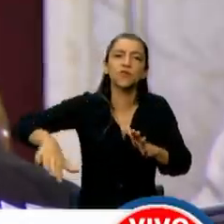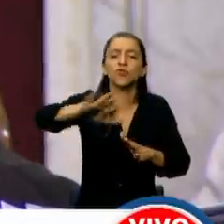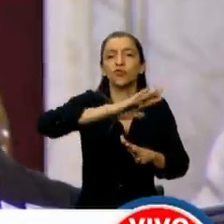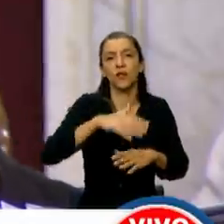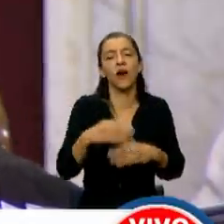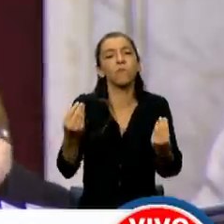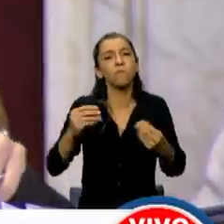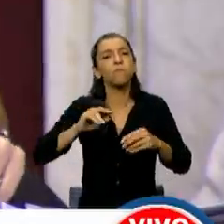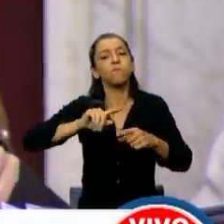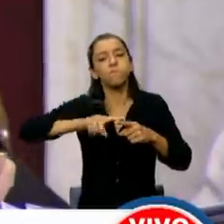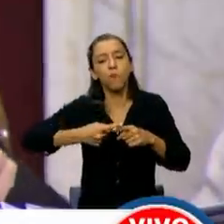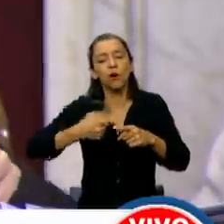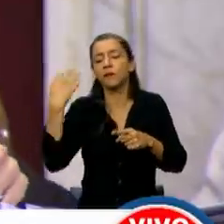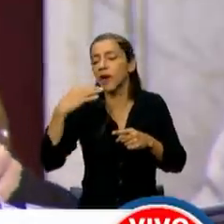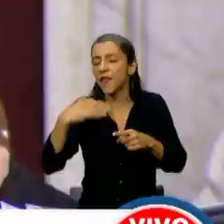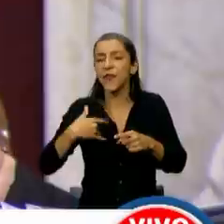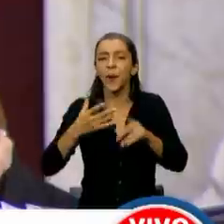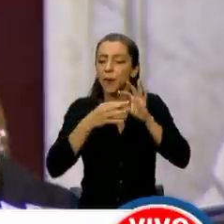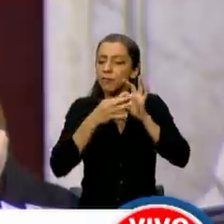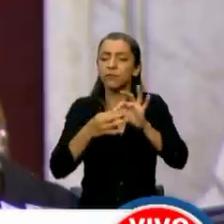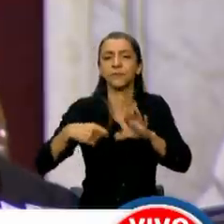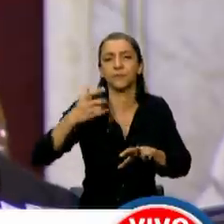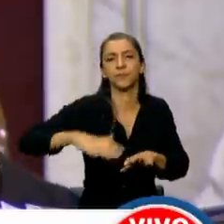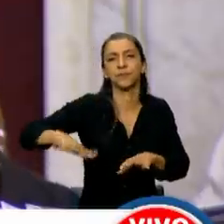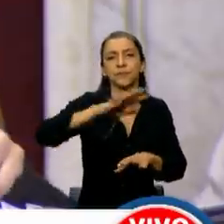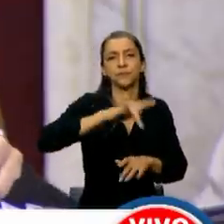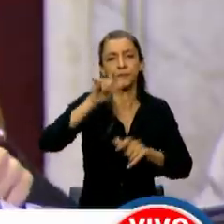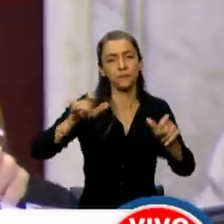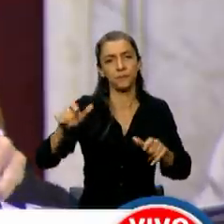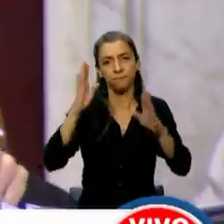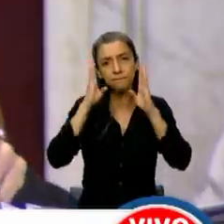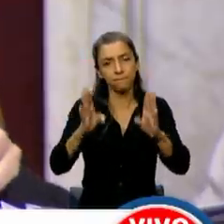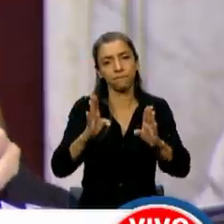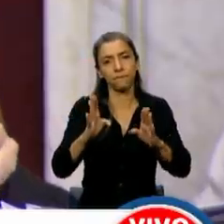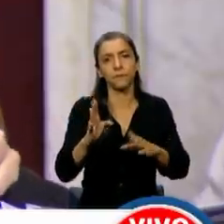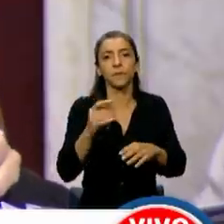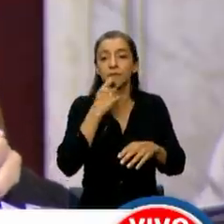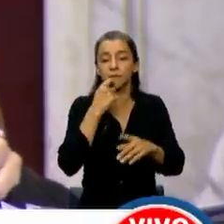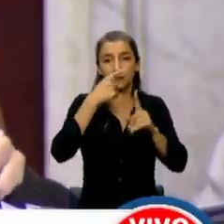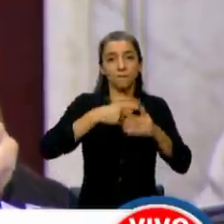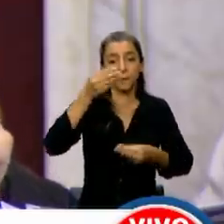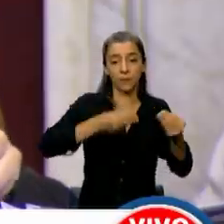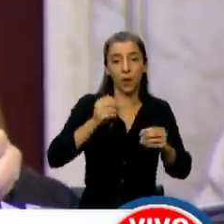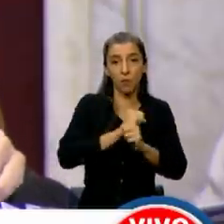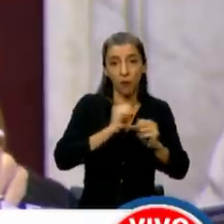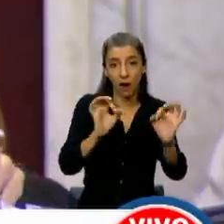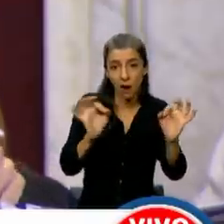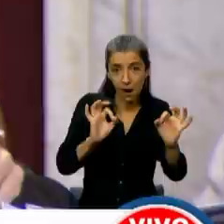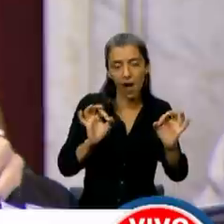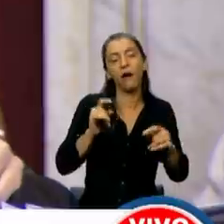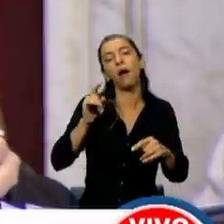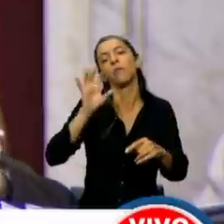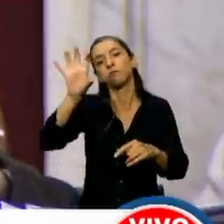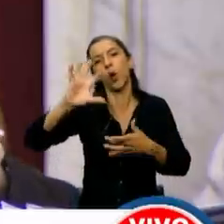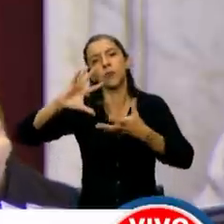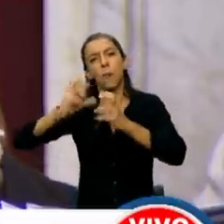tiene que ser la agenda de la gente no aprobar este presupuesto claramente perjudica a los argentinos perjudica mi provincia